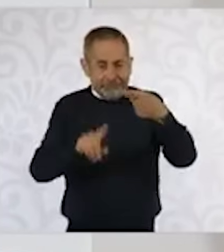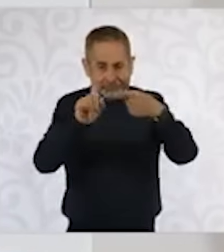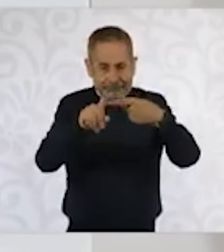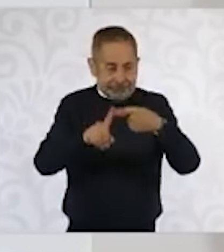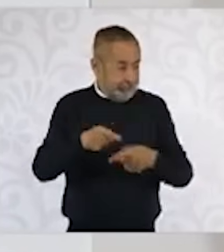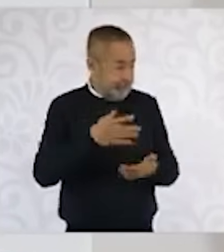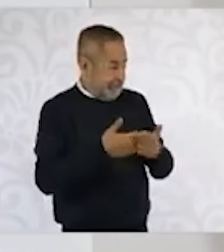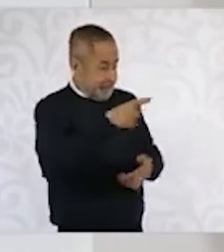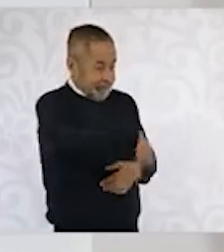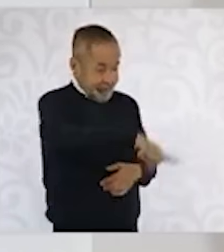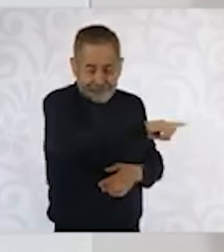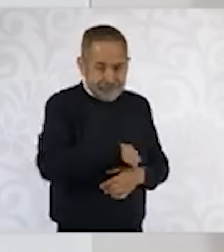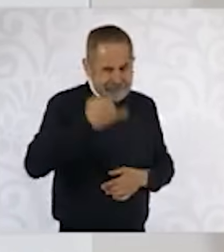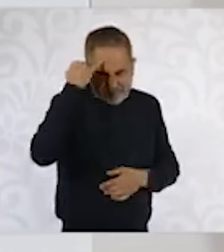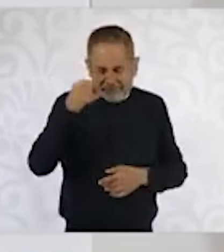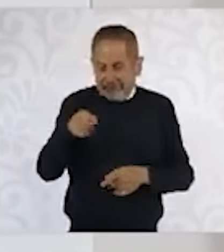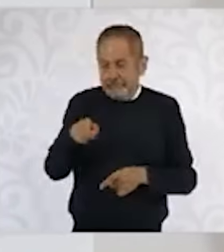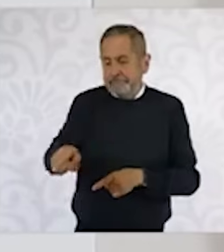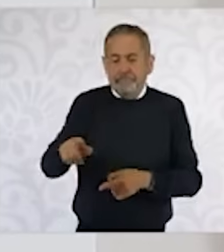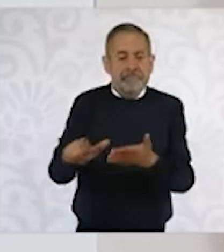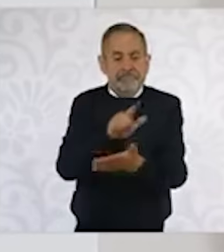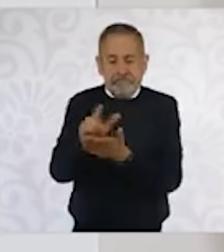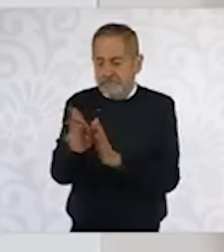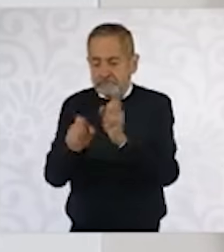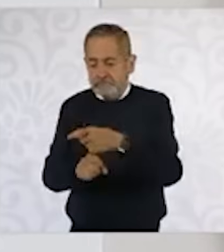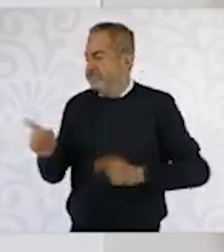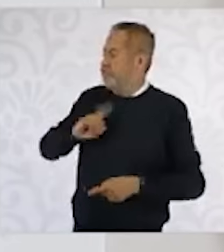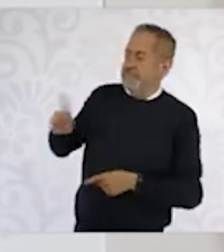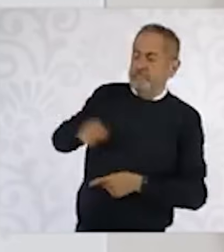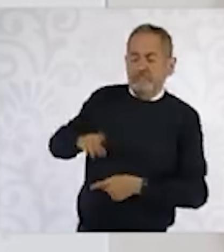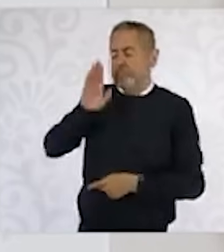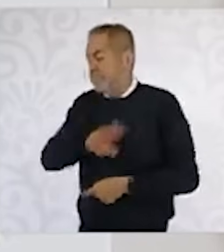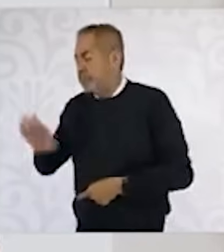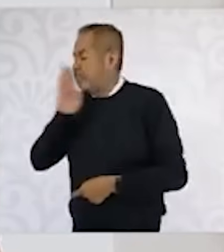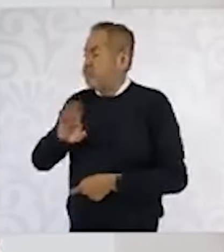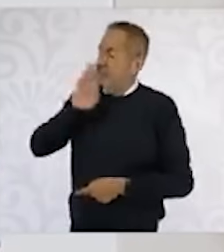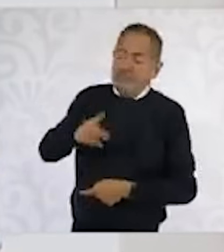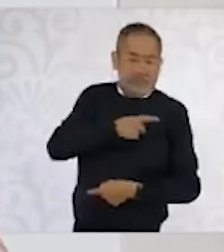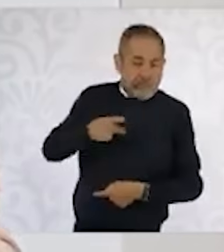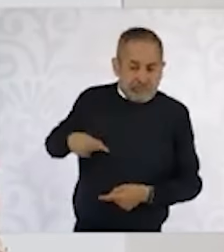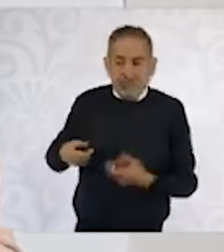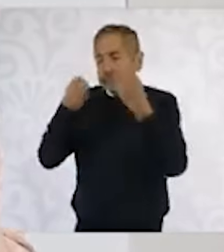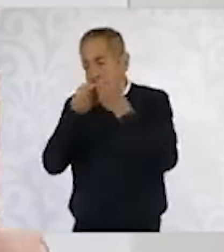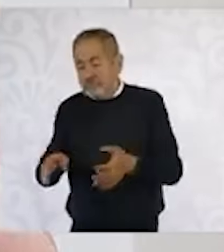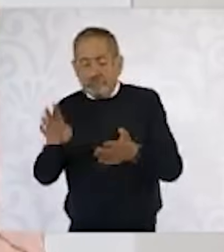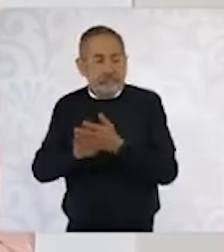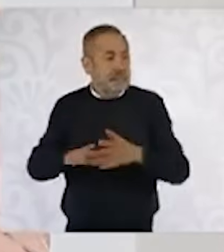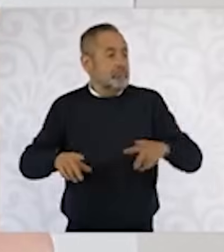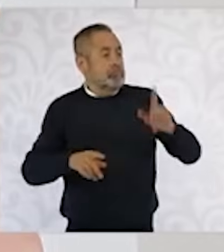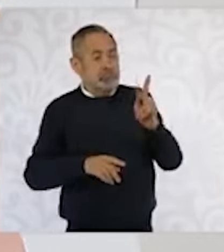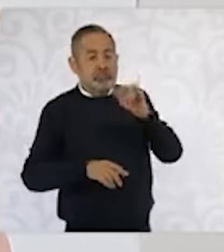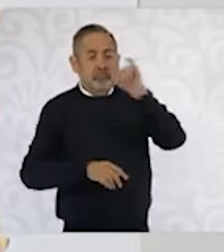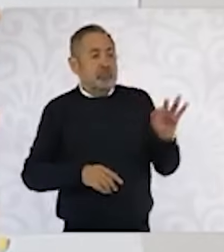Critican ahora la reforma constitucional al Poder Judicial porque dicen que va a perder independencia el